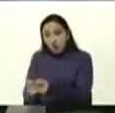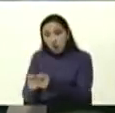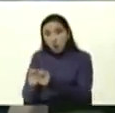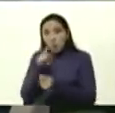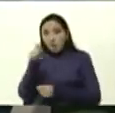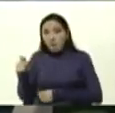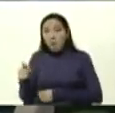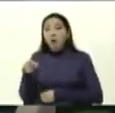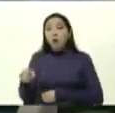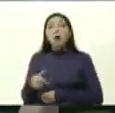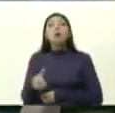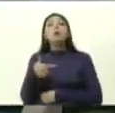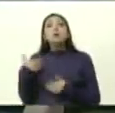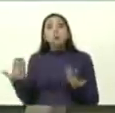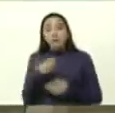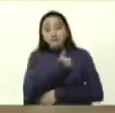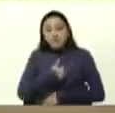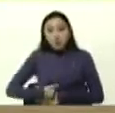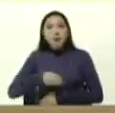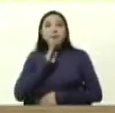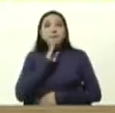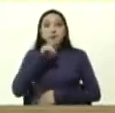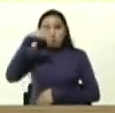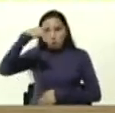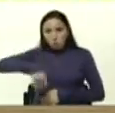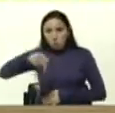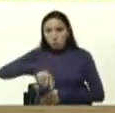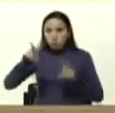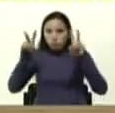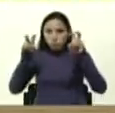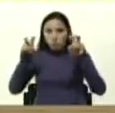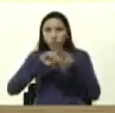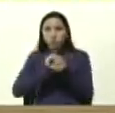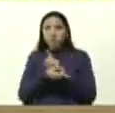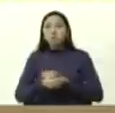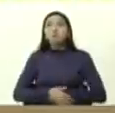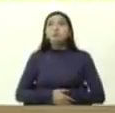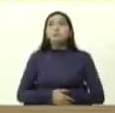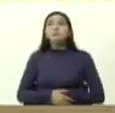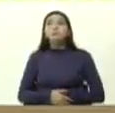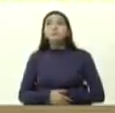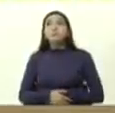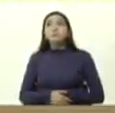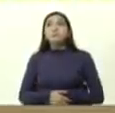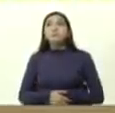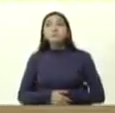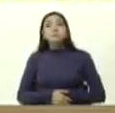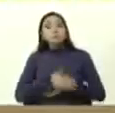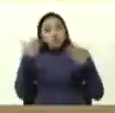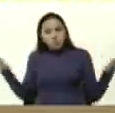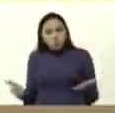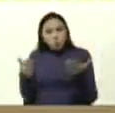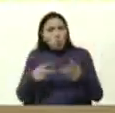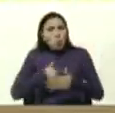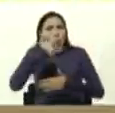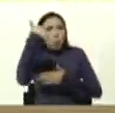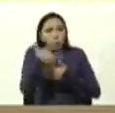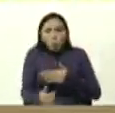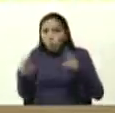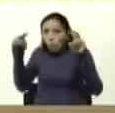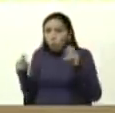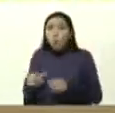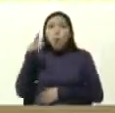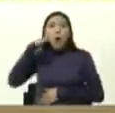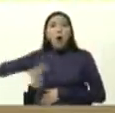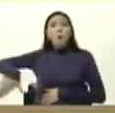Maduro, presidente del Banco de Venezuela, para llevar adelante un nuevo proyecto para nuestro país, que es